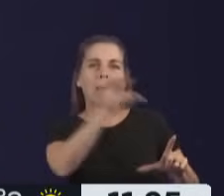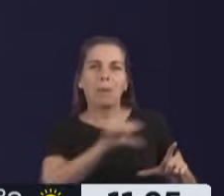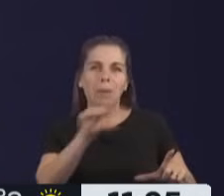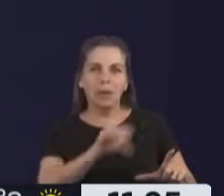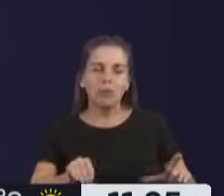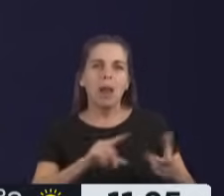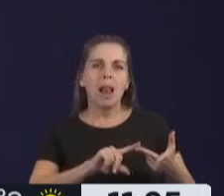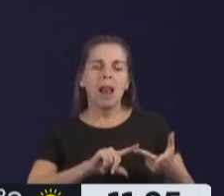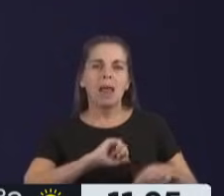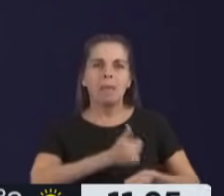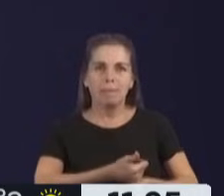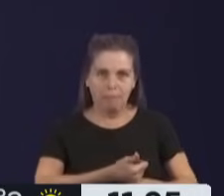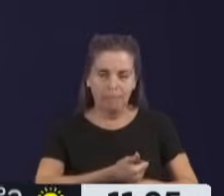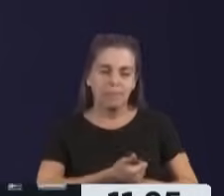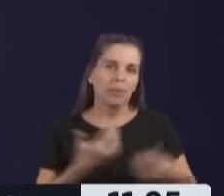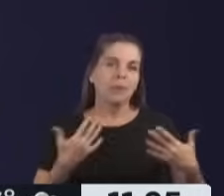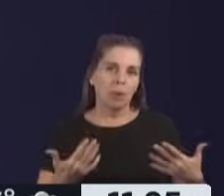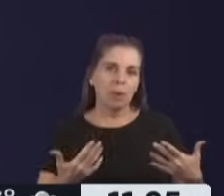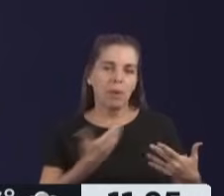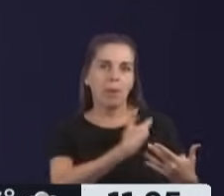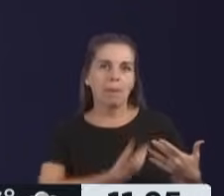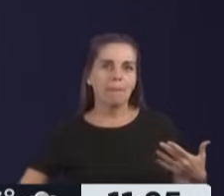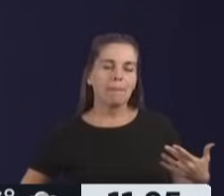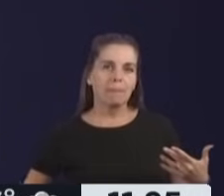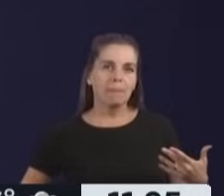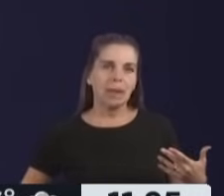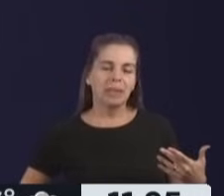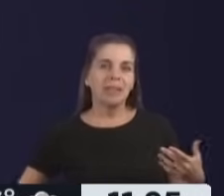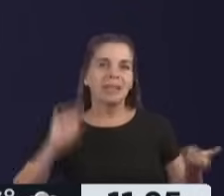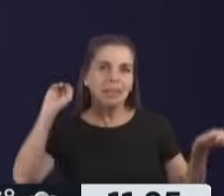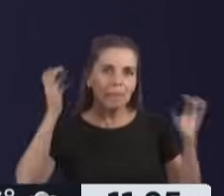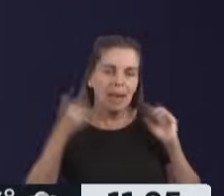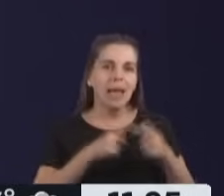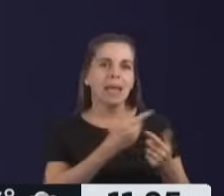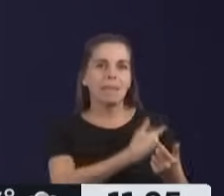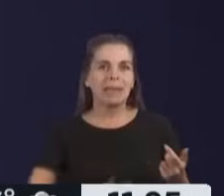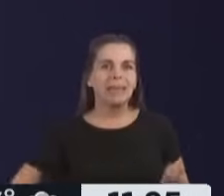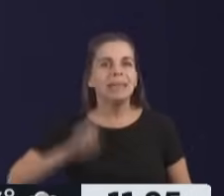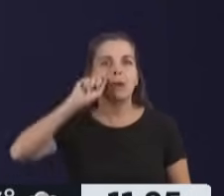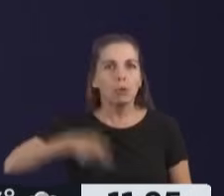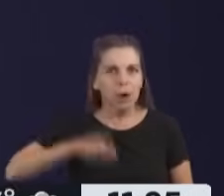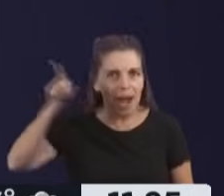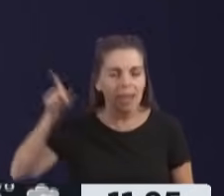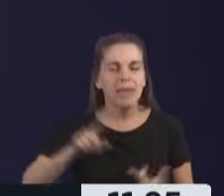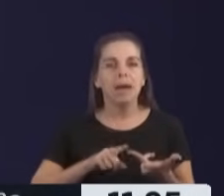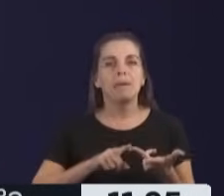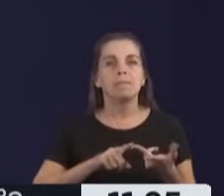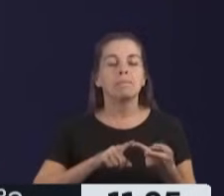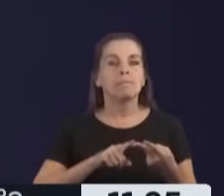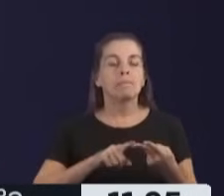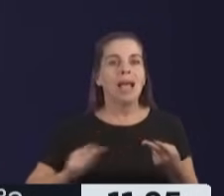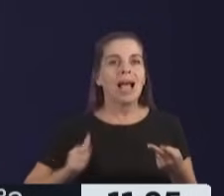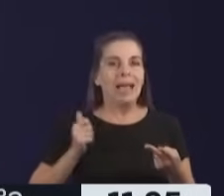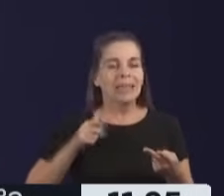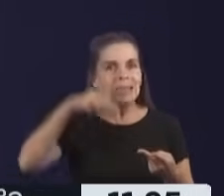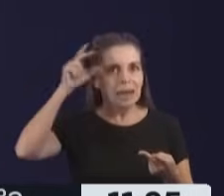presentes, por supuesto, el presidente de la Nación, el presidente de Ucrania, la canciller